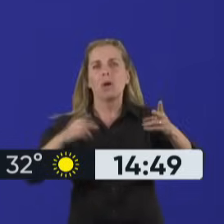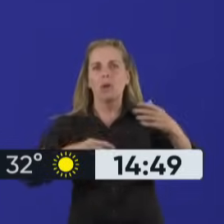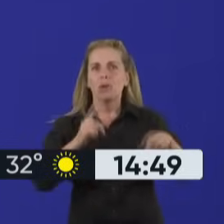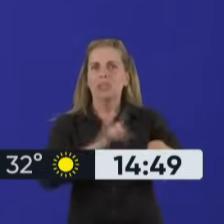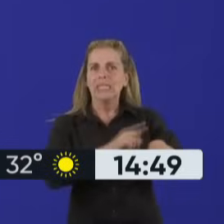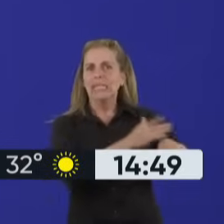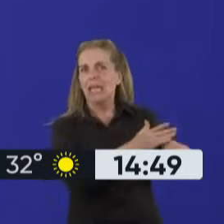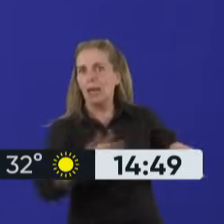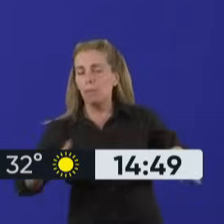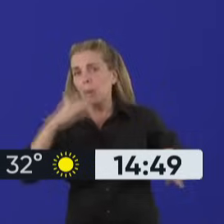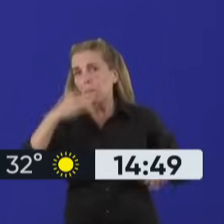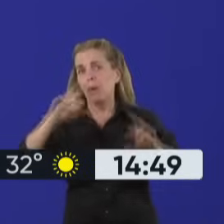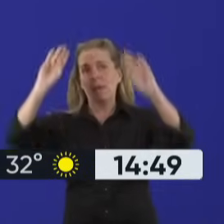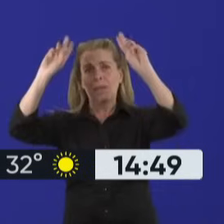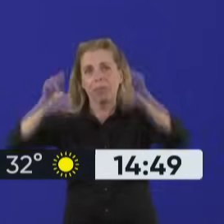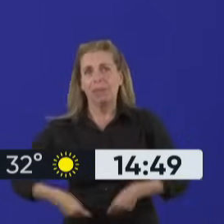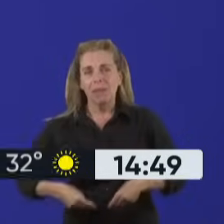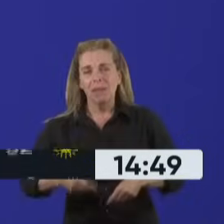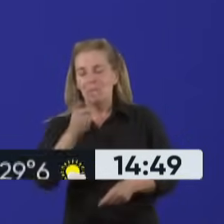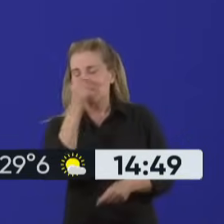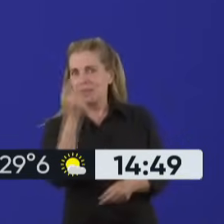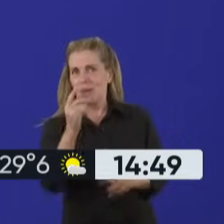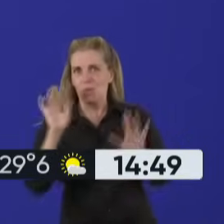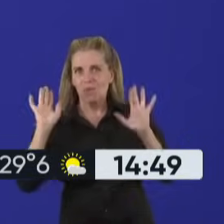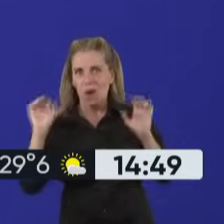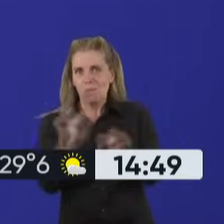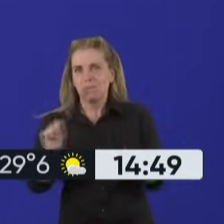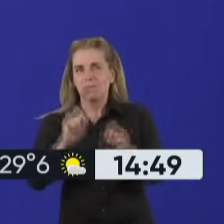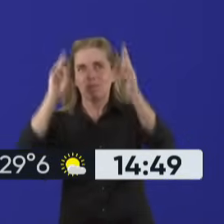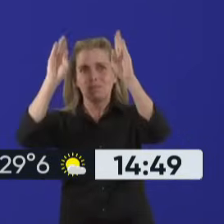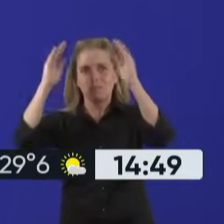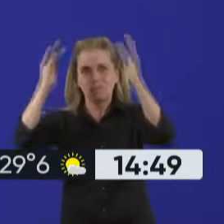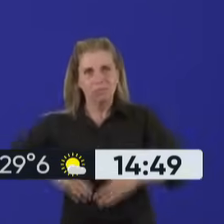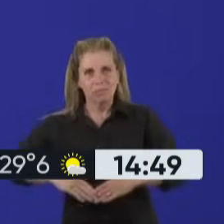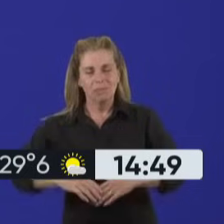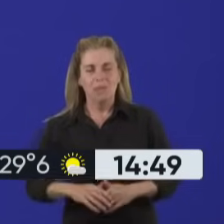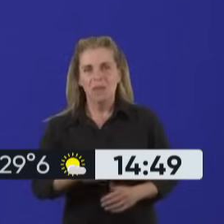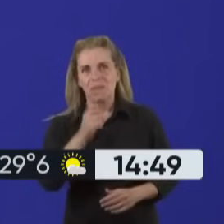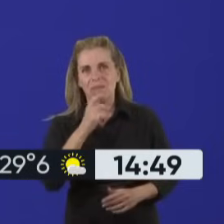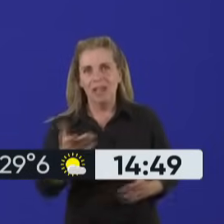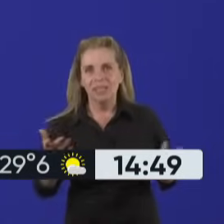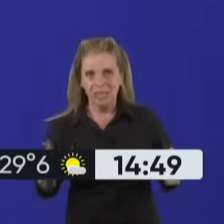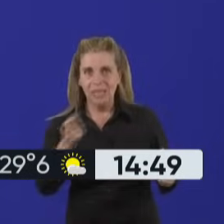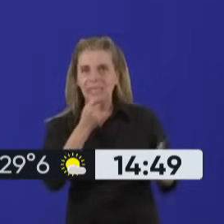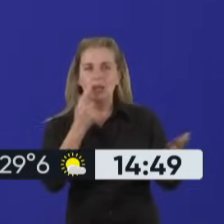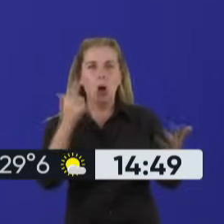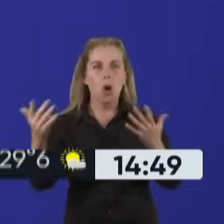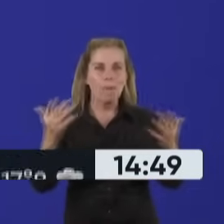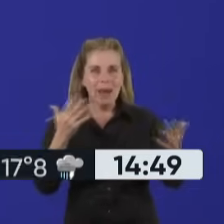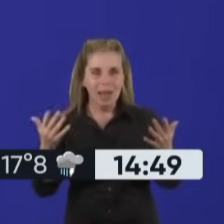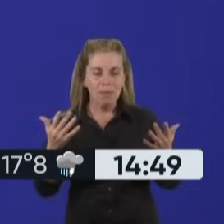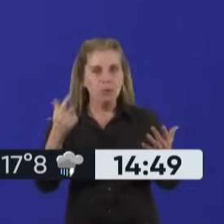implosión interna, lo pueden hacer desaparecer en muy poco. Entonces, si tomamos